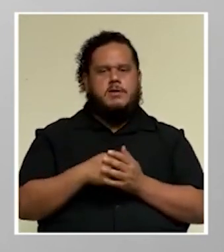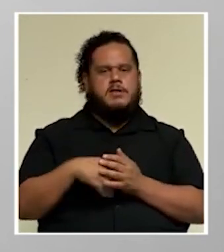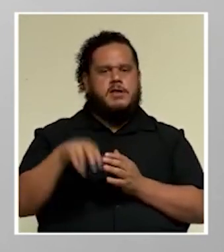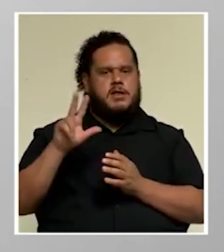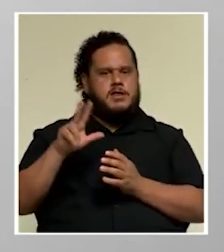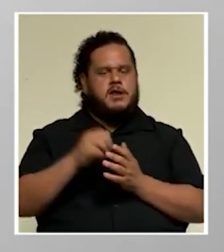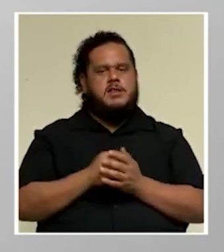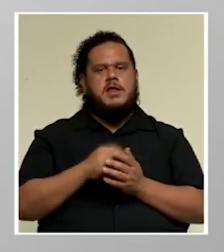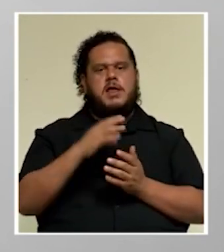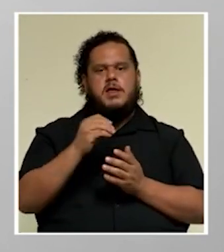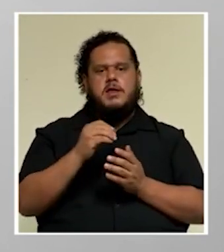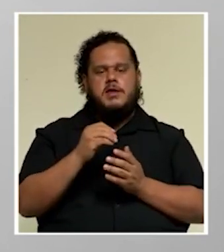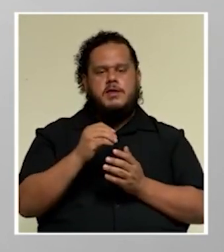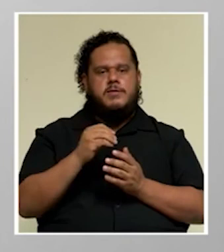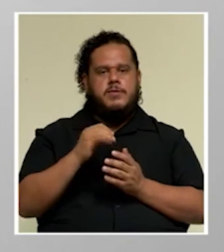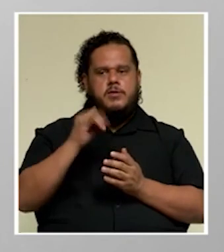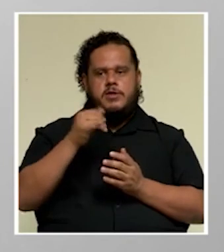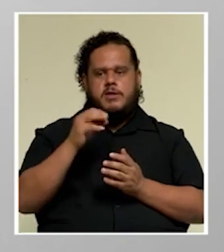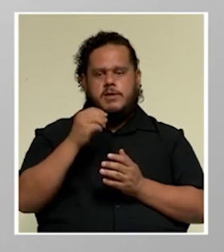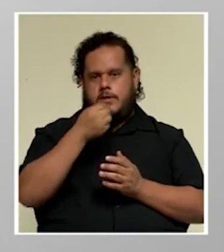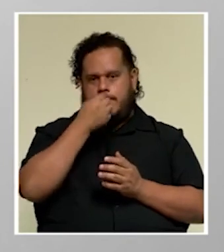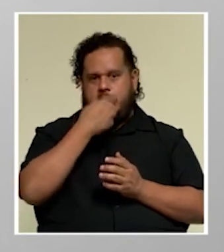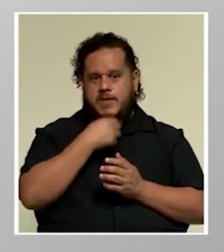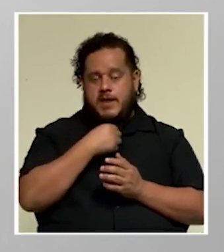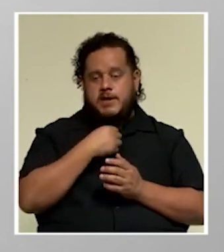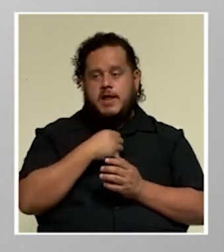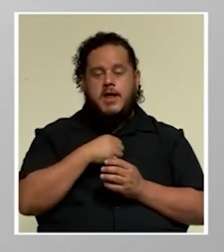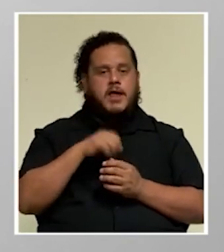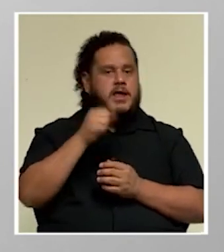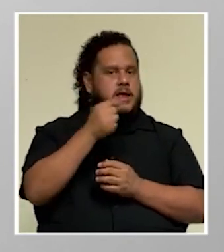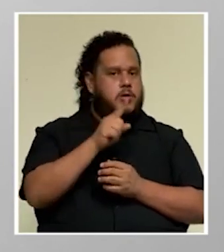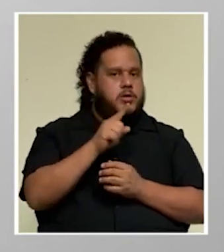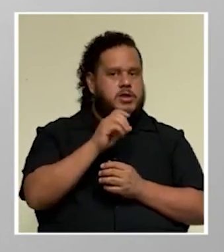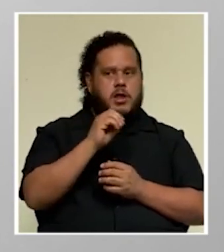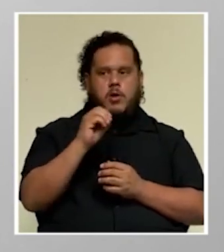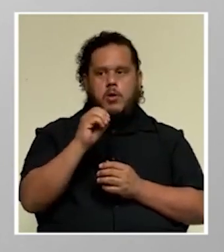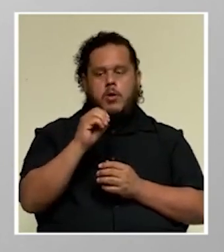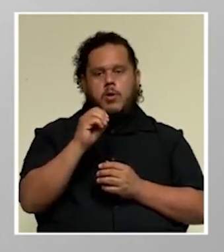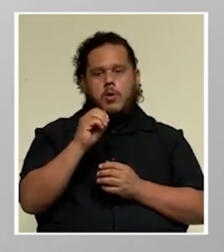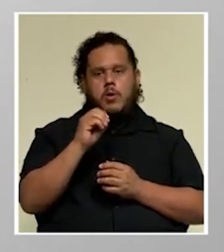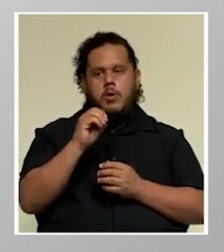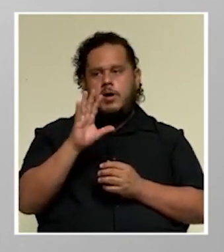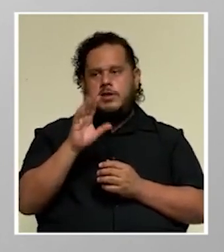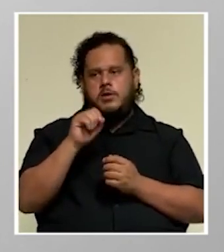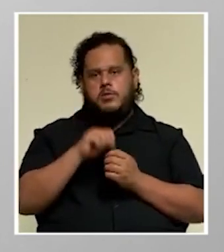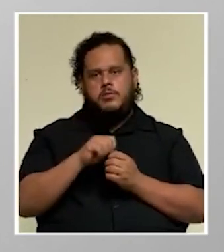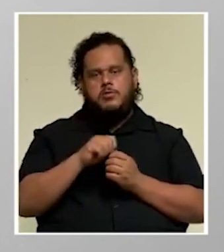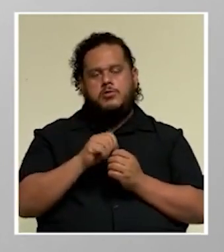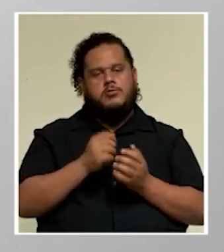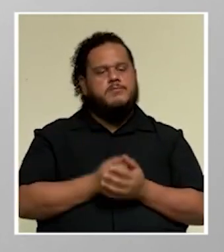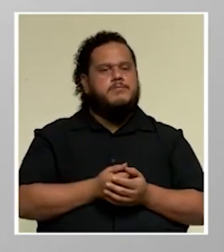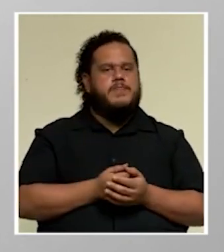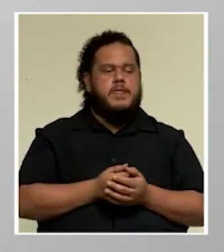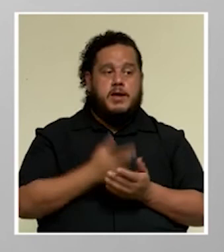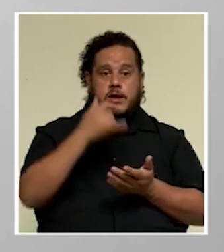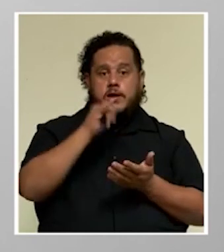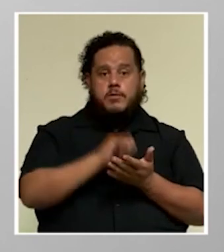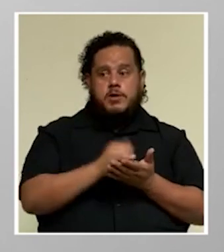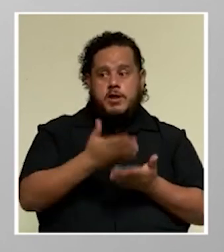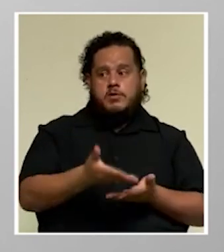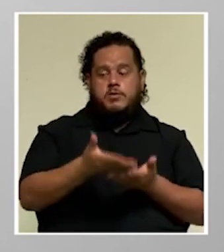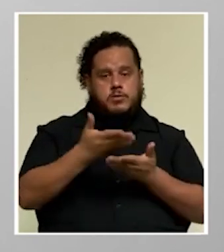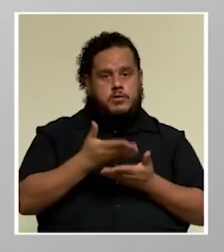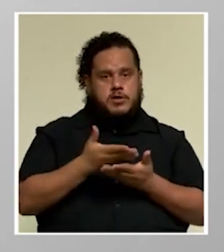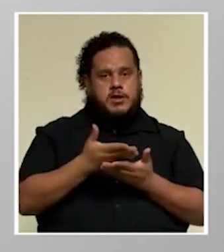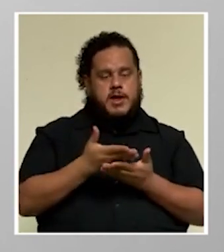en 3 y don José María Villalta podría estar o bien en 11 o podría estar también en 5 puntos porcentuales, Ya. Lo cual nos da